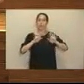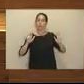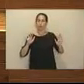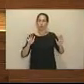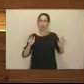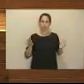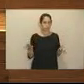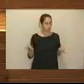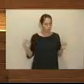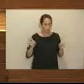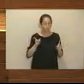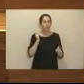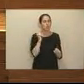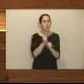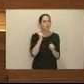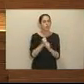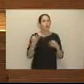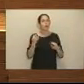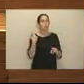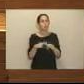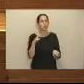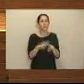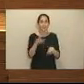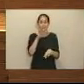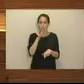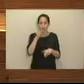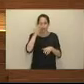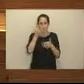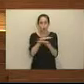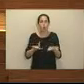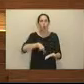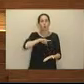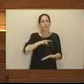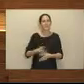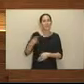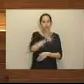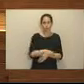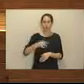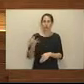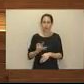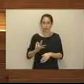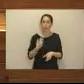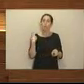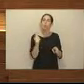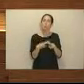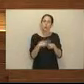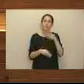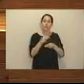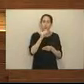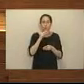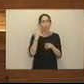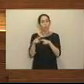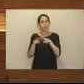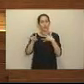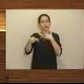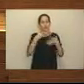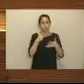Y tenemos que trabajar desde la política para recuperar la credibilidad. Desde la política, y desde la política se trata, con políticas de transparencia, con